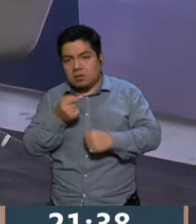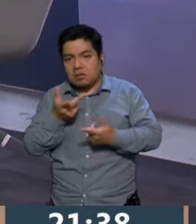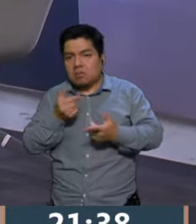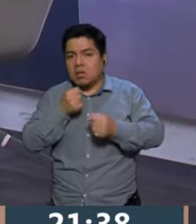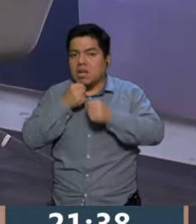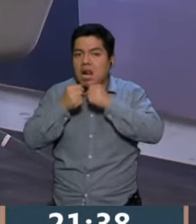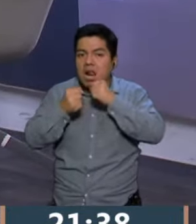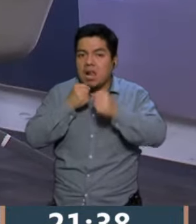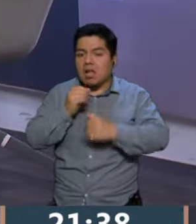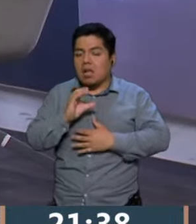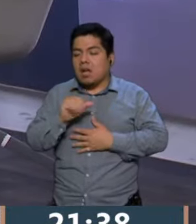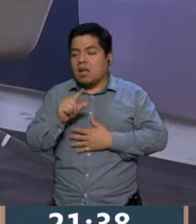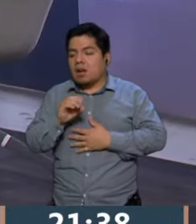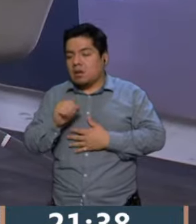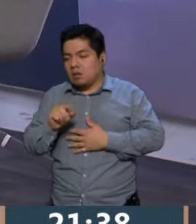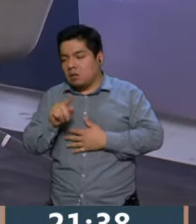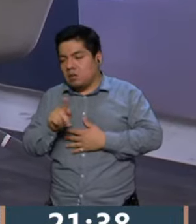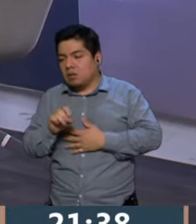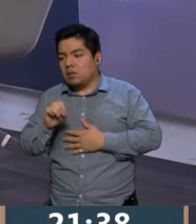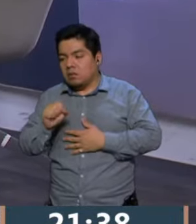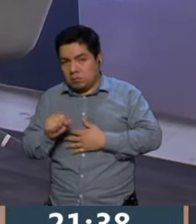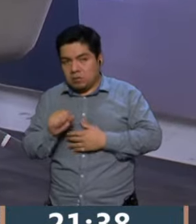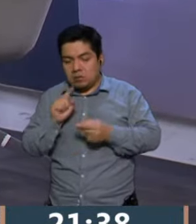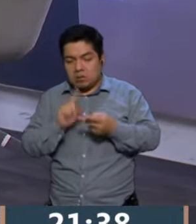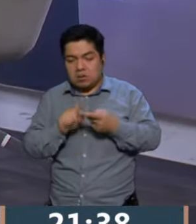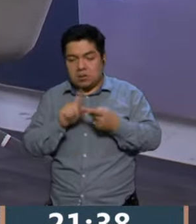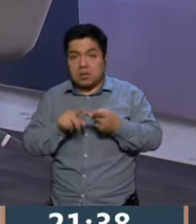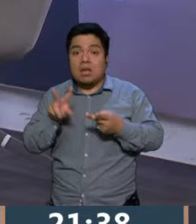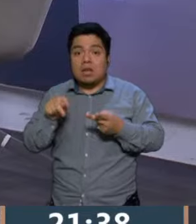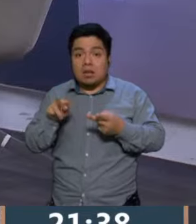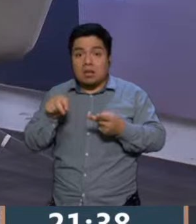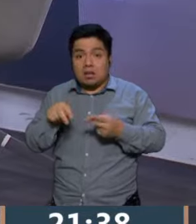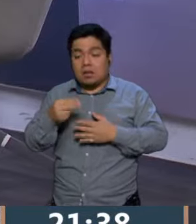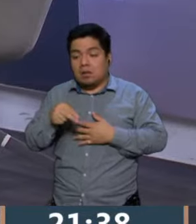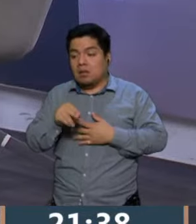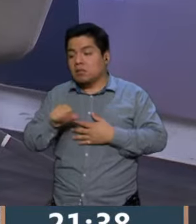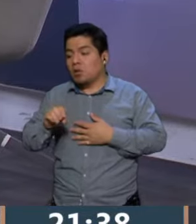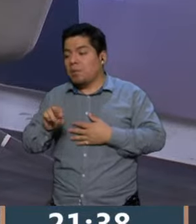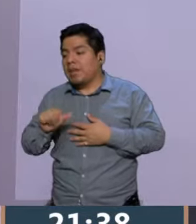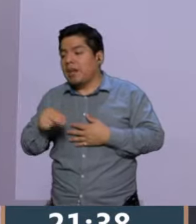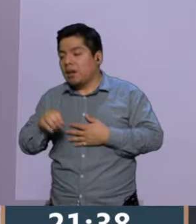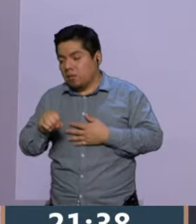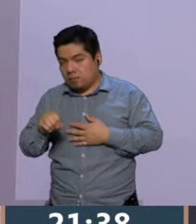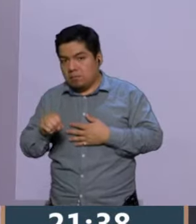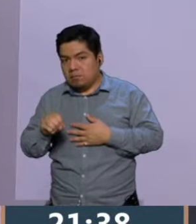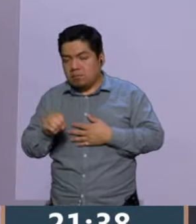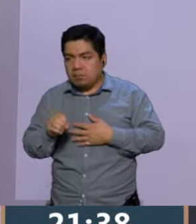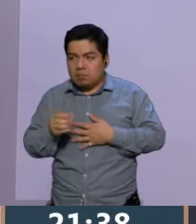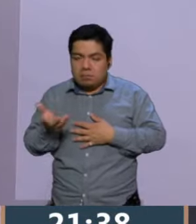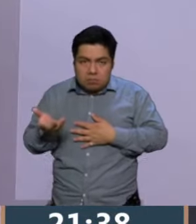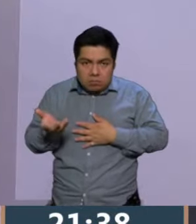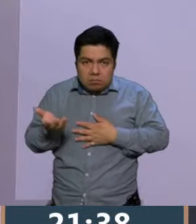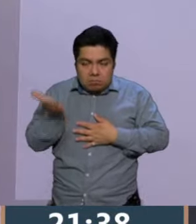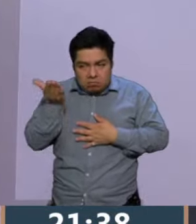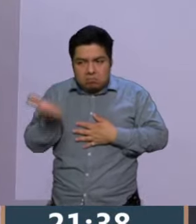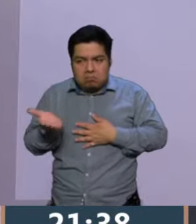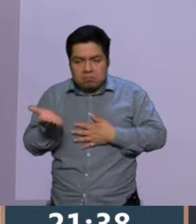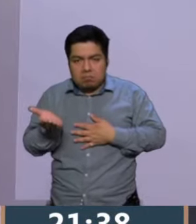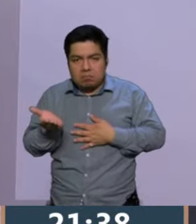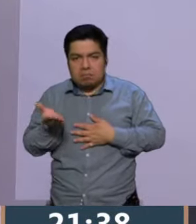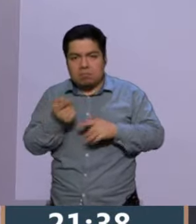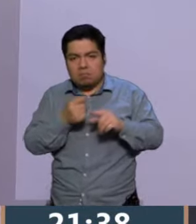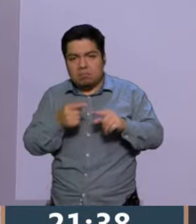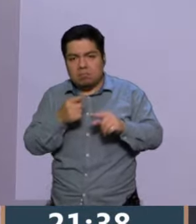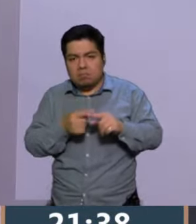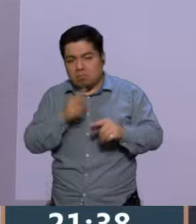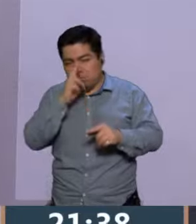caso de Carlos Pozos, Lord Molecula, y también a un medio digital de nombre El Soberano. Esta solicitud de medidas